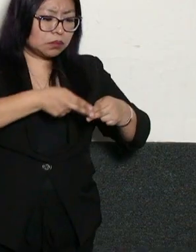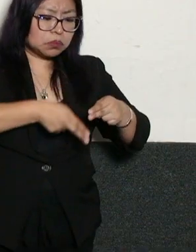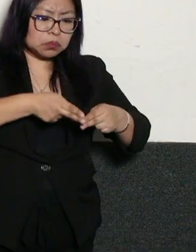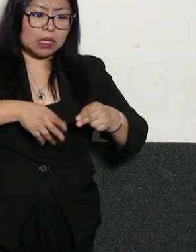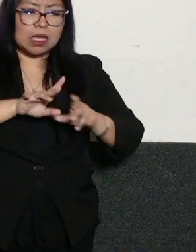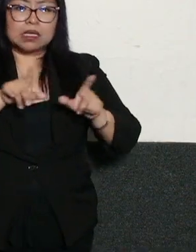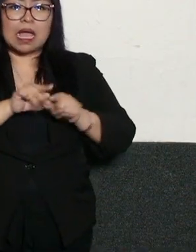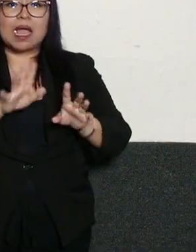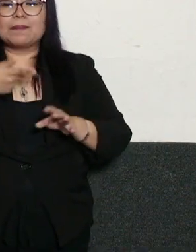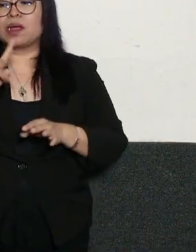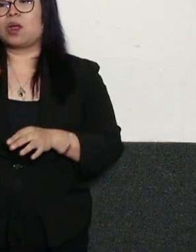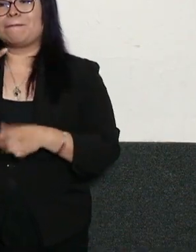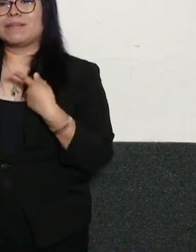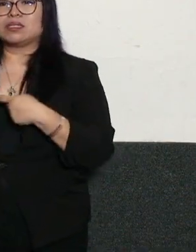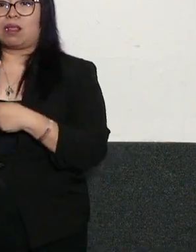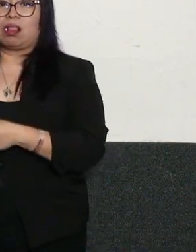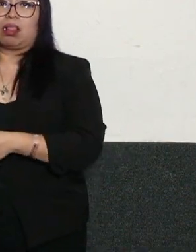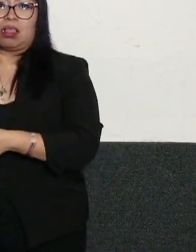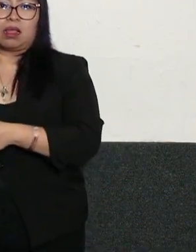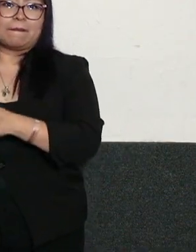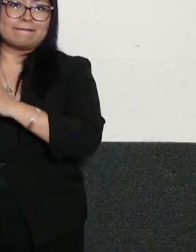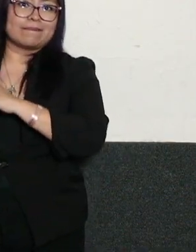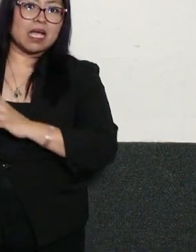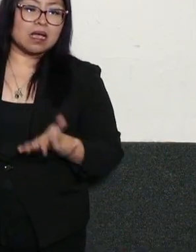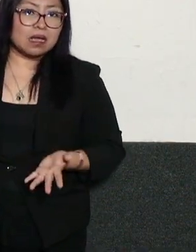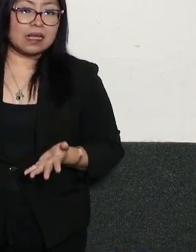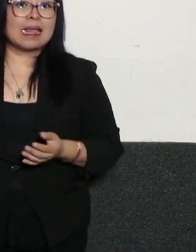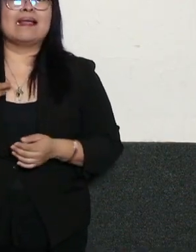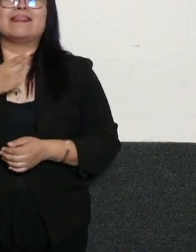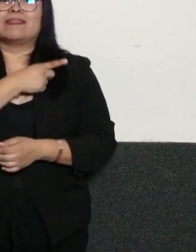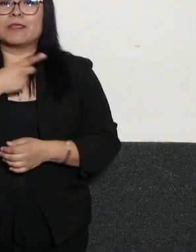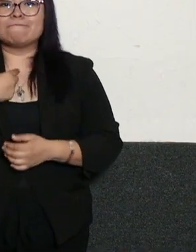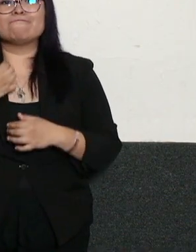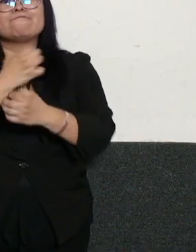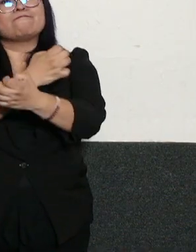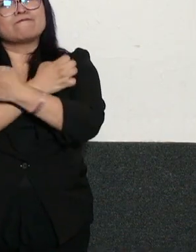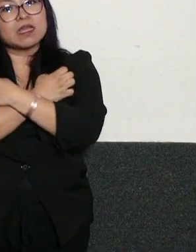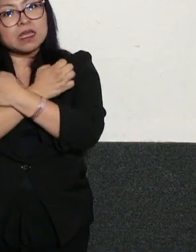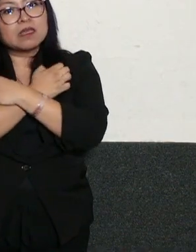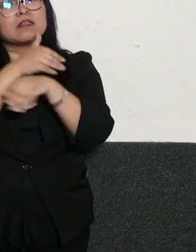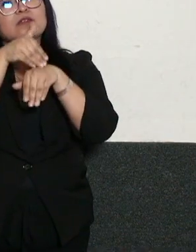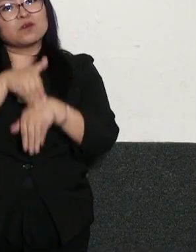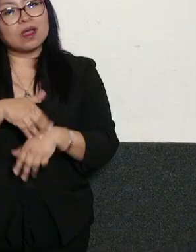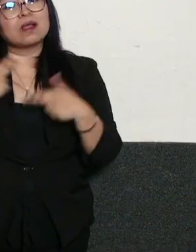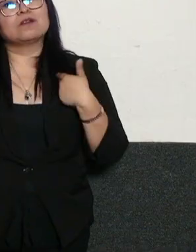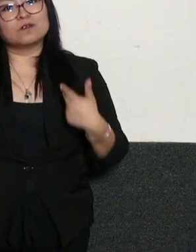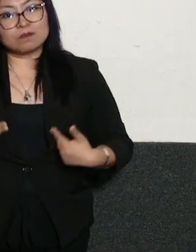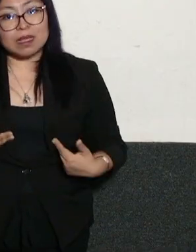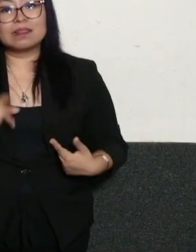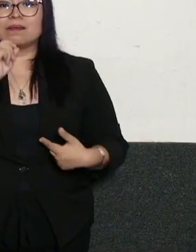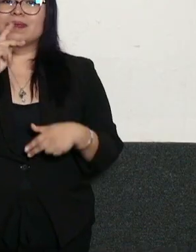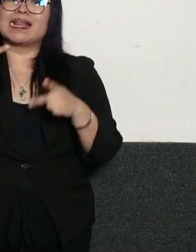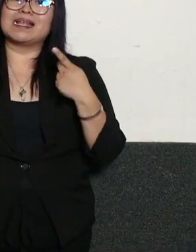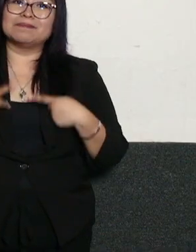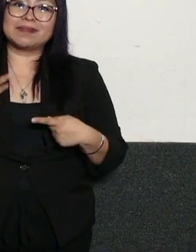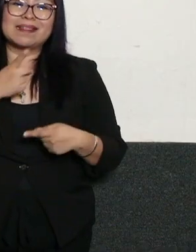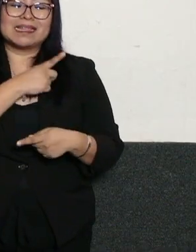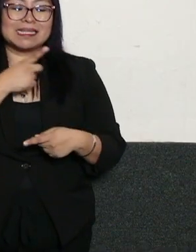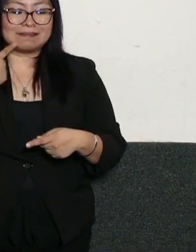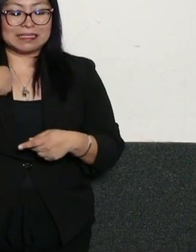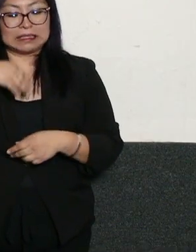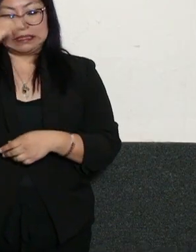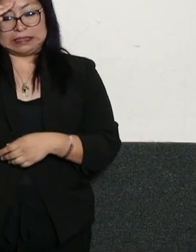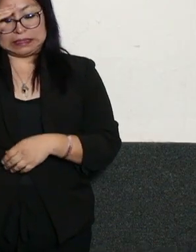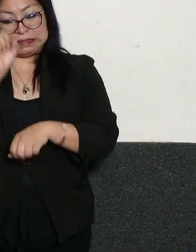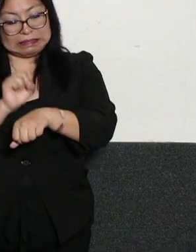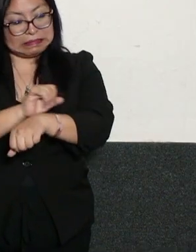educar a las personas para que, no nada más educar, sino sin poder hacer que las personas sean sensibles a que esto